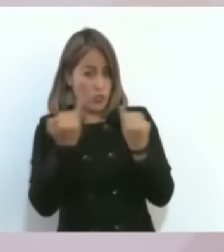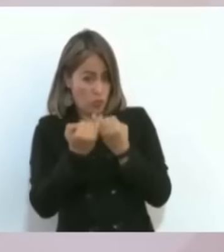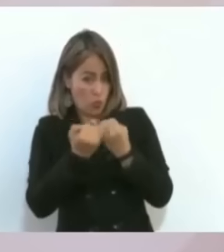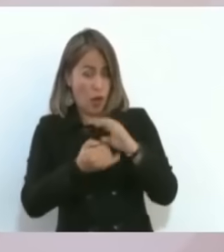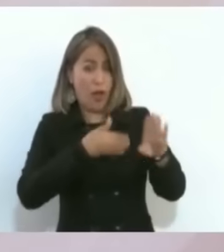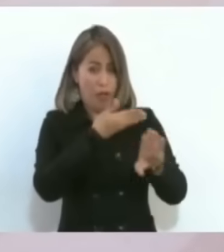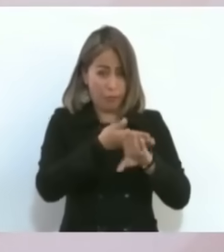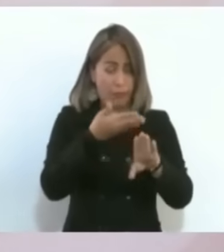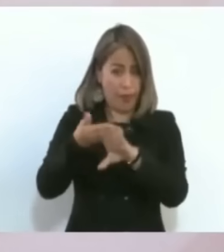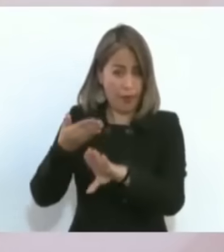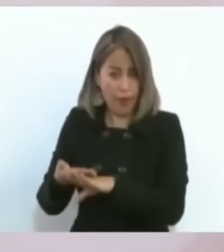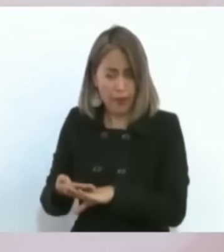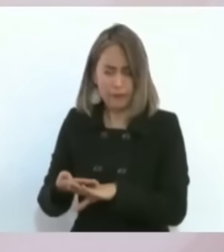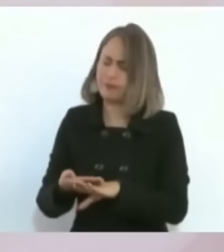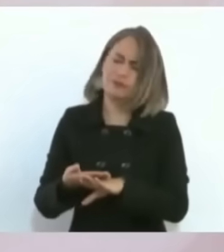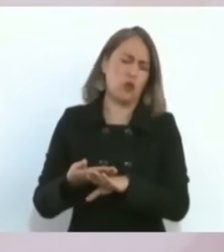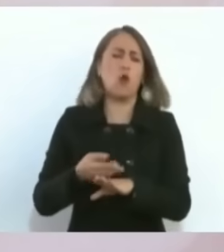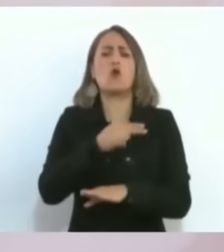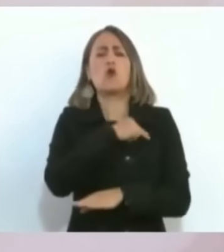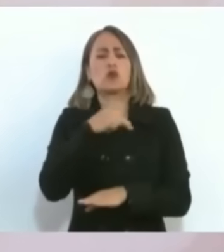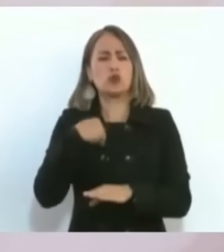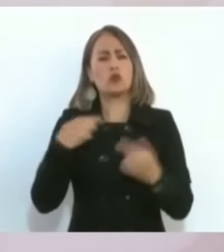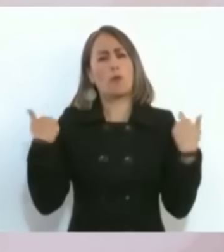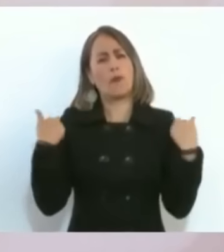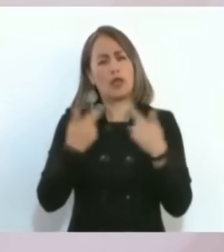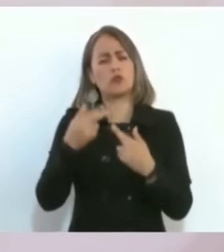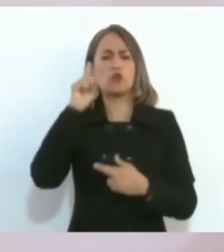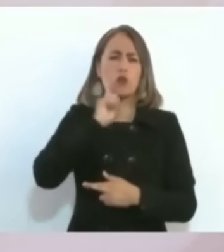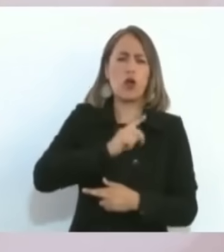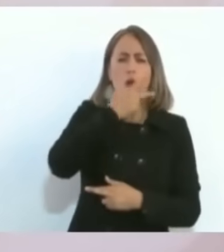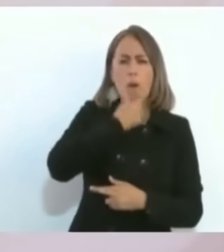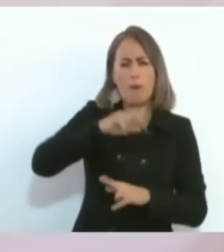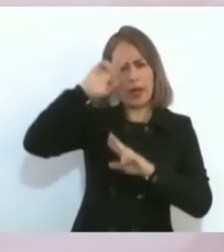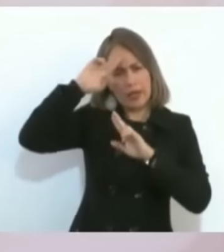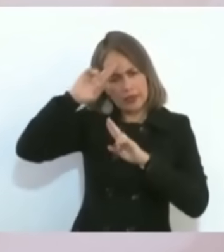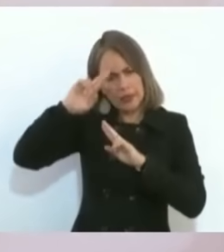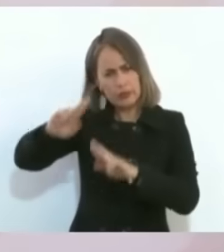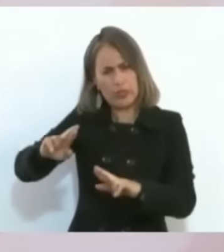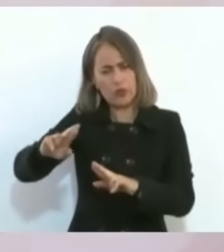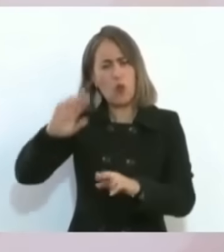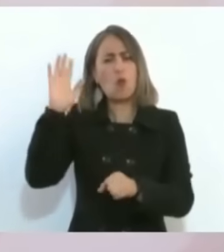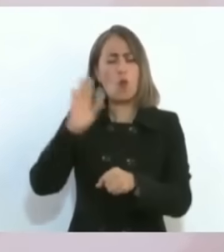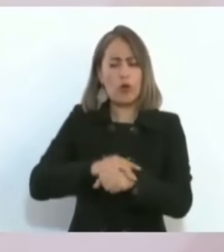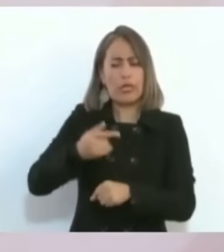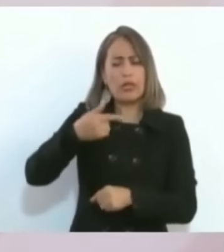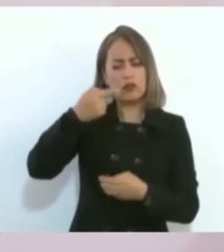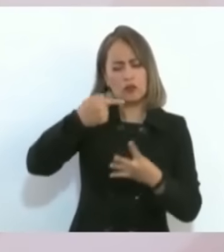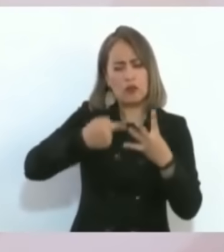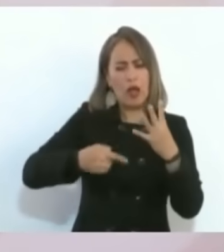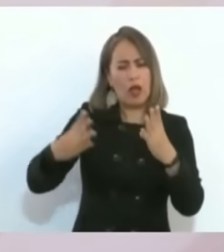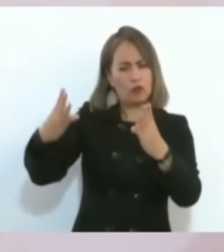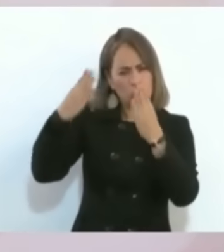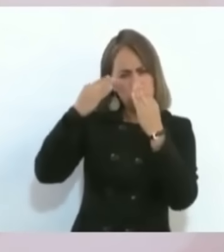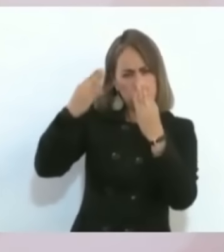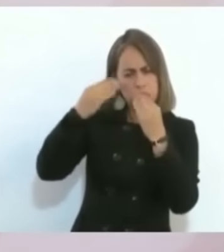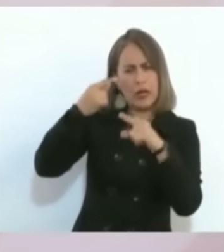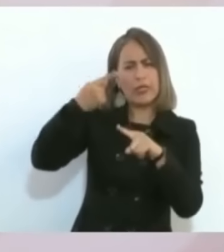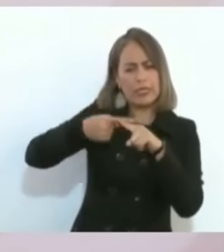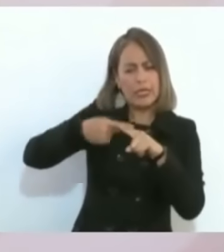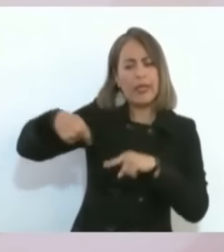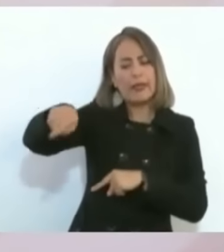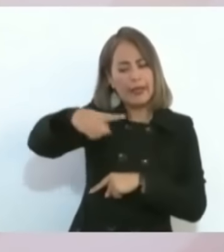nuestras maestras, a nuestros maestros, porque lo mucho o lo poco que sabemos se los debemos a ellos, a